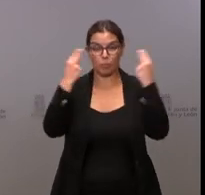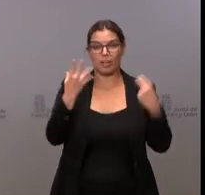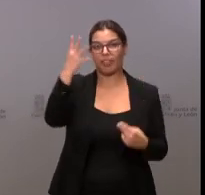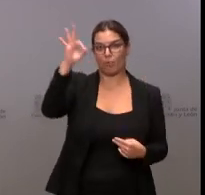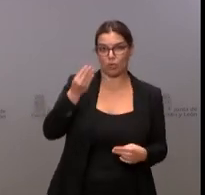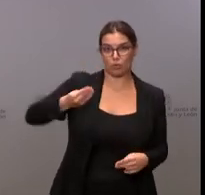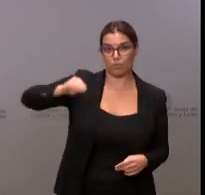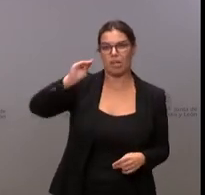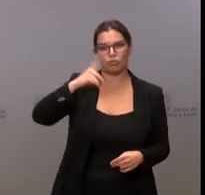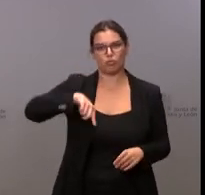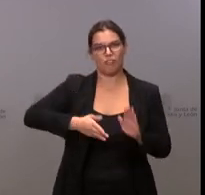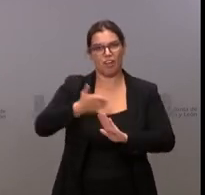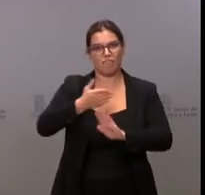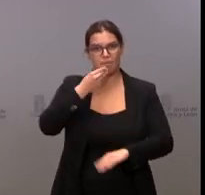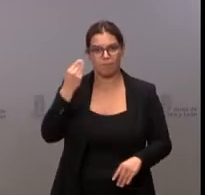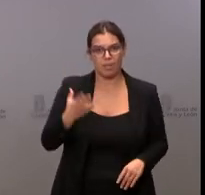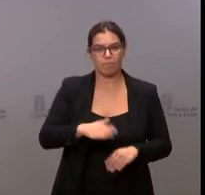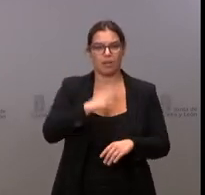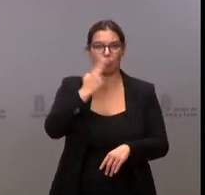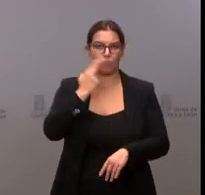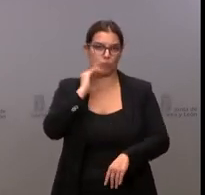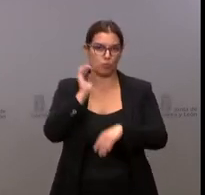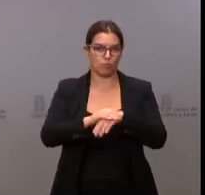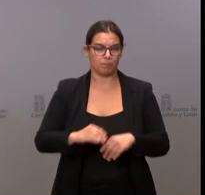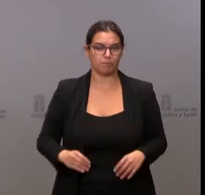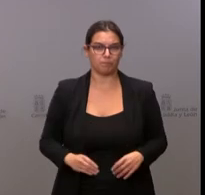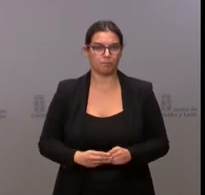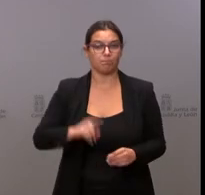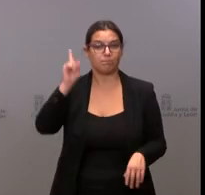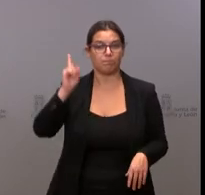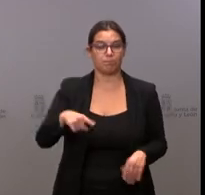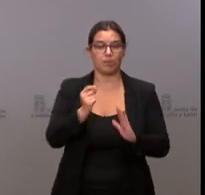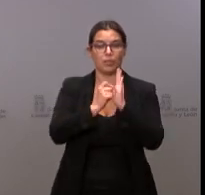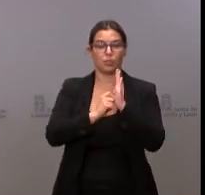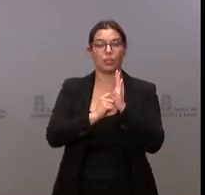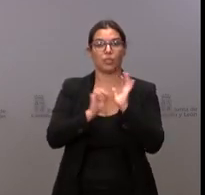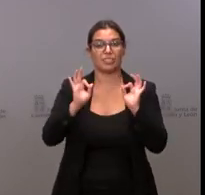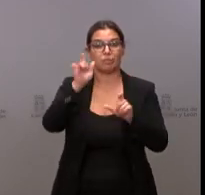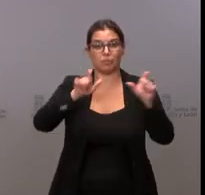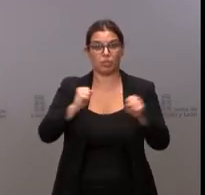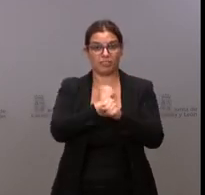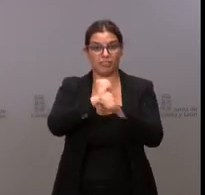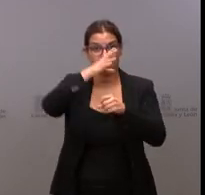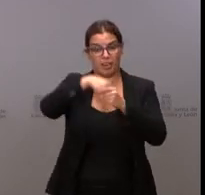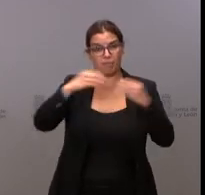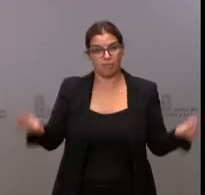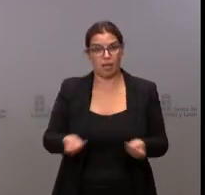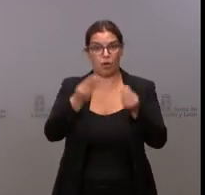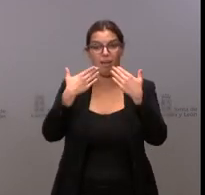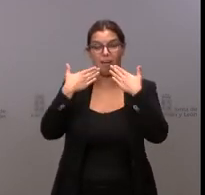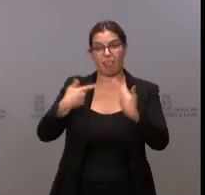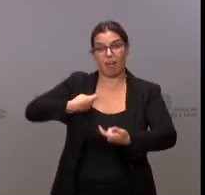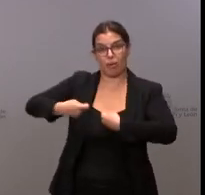para cumplir nuestros compromisos también mejorando las condiciones del personal fruto de la negociación